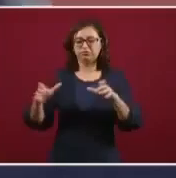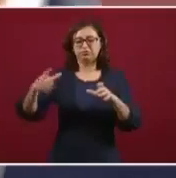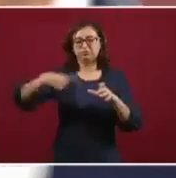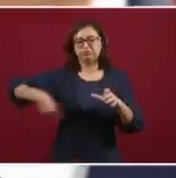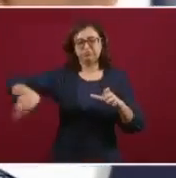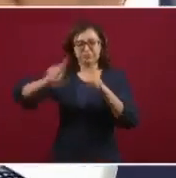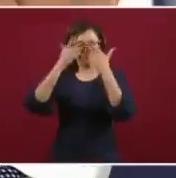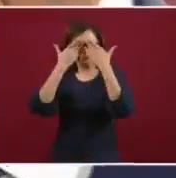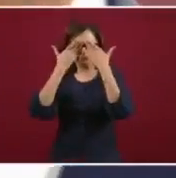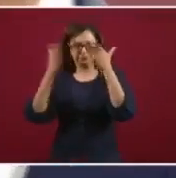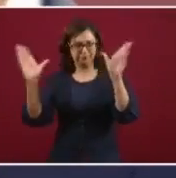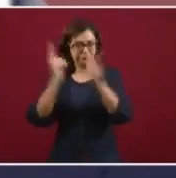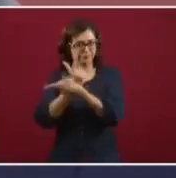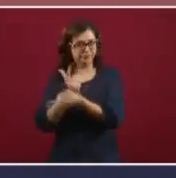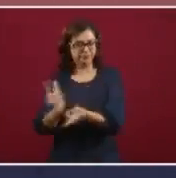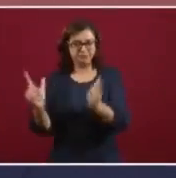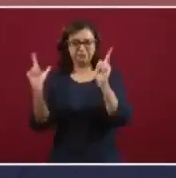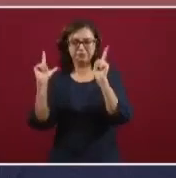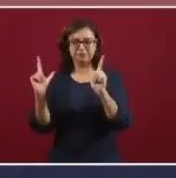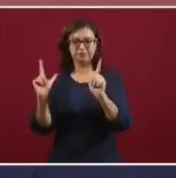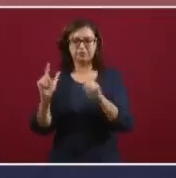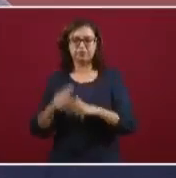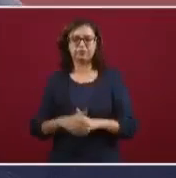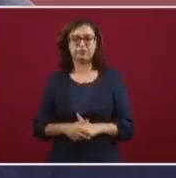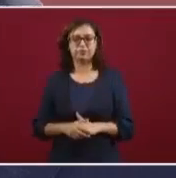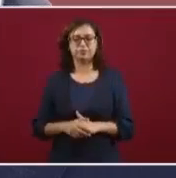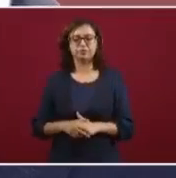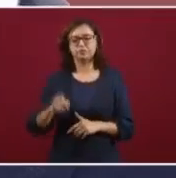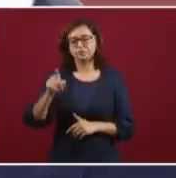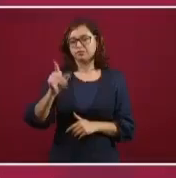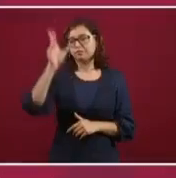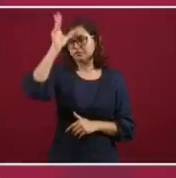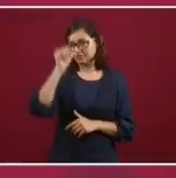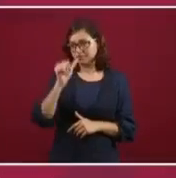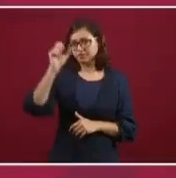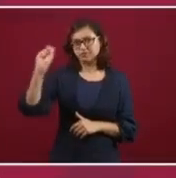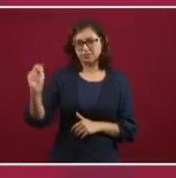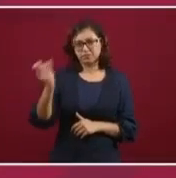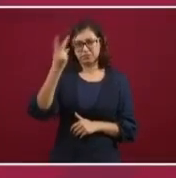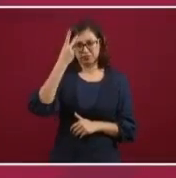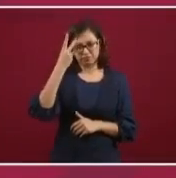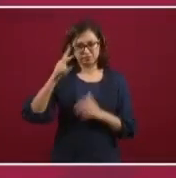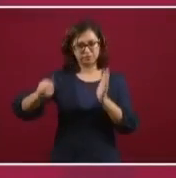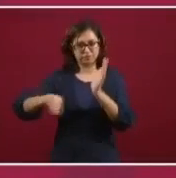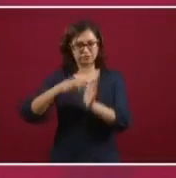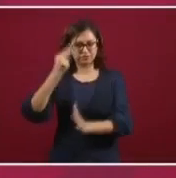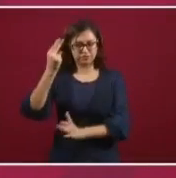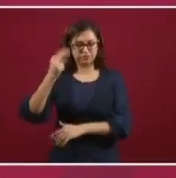de la convención de San Luis Potosí,